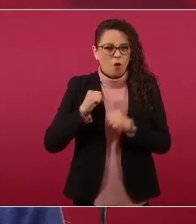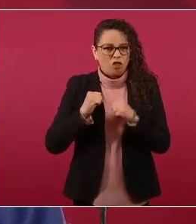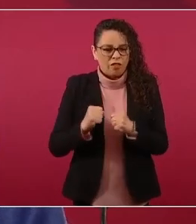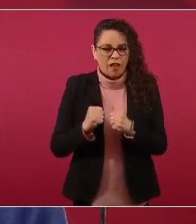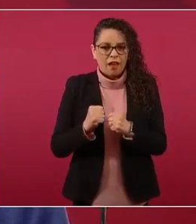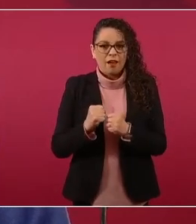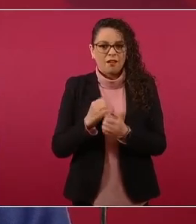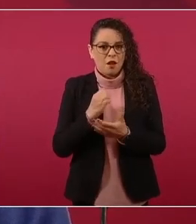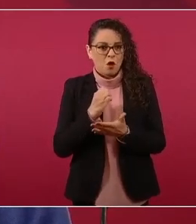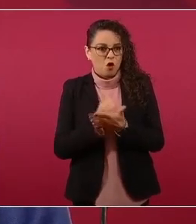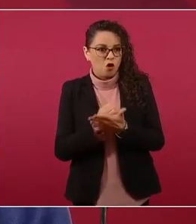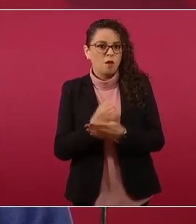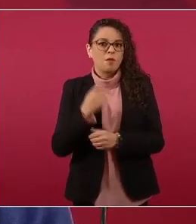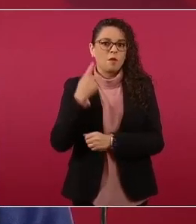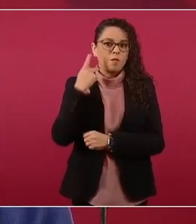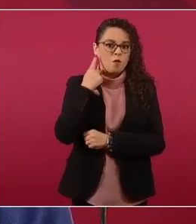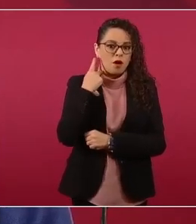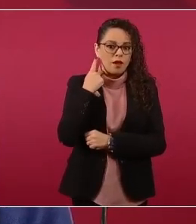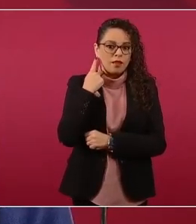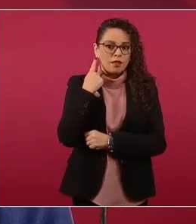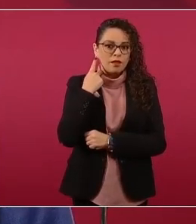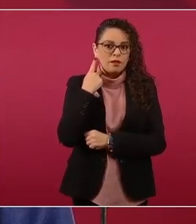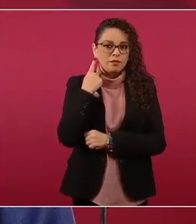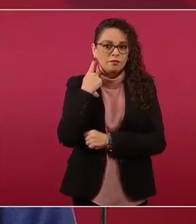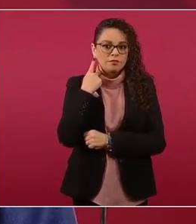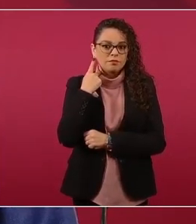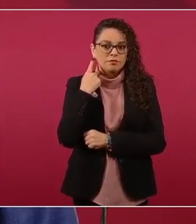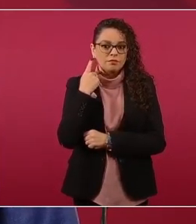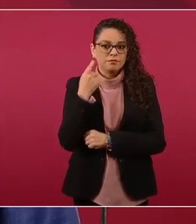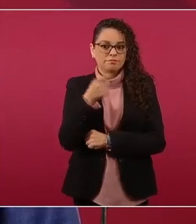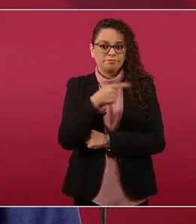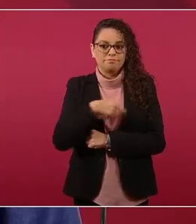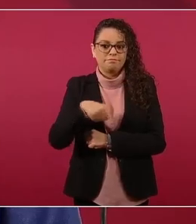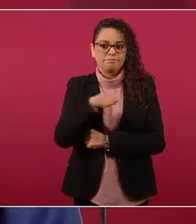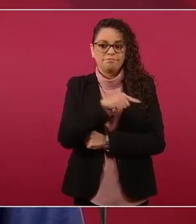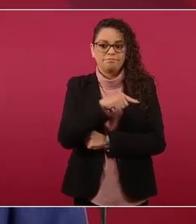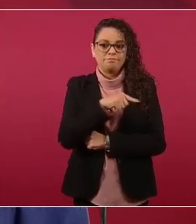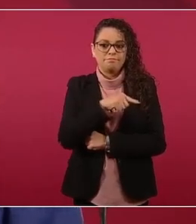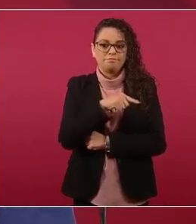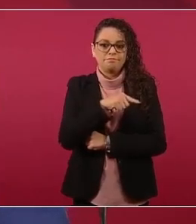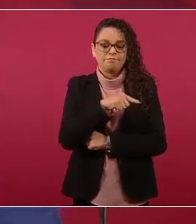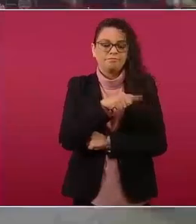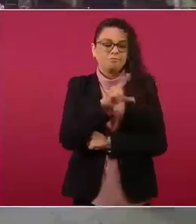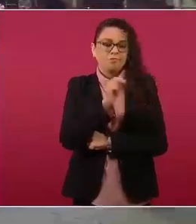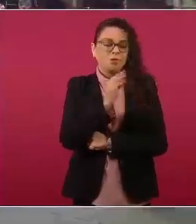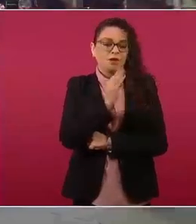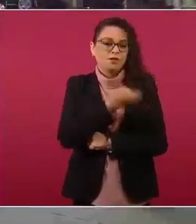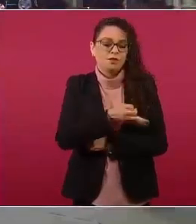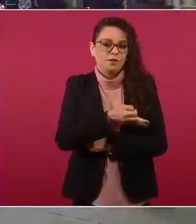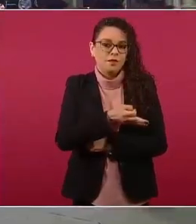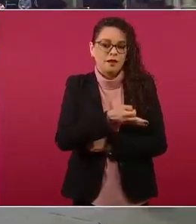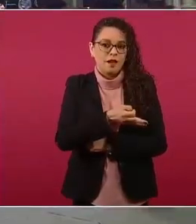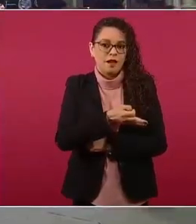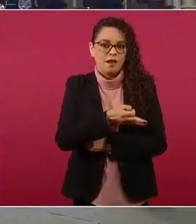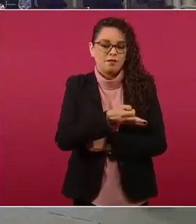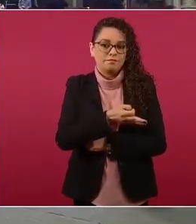no lo habían permitido y